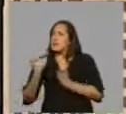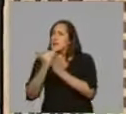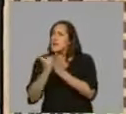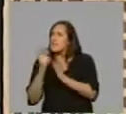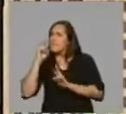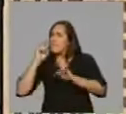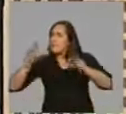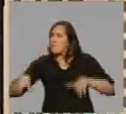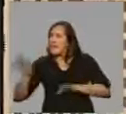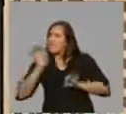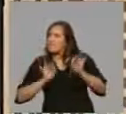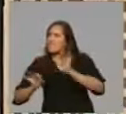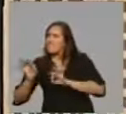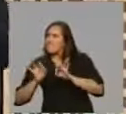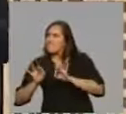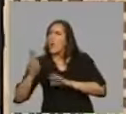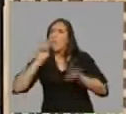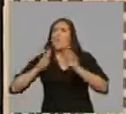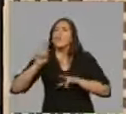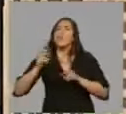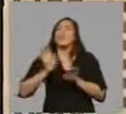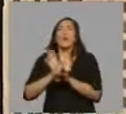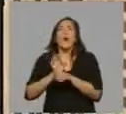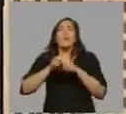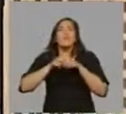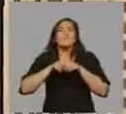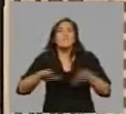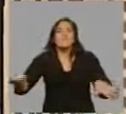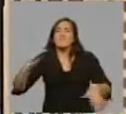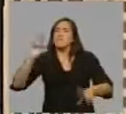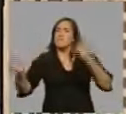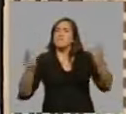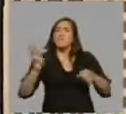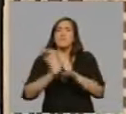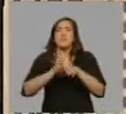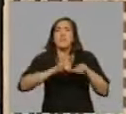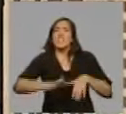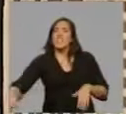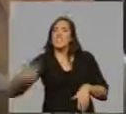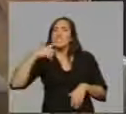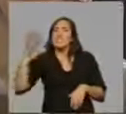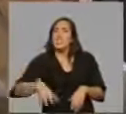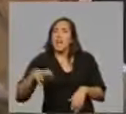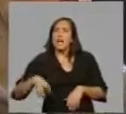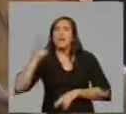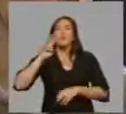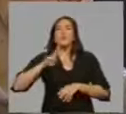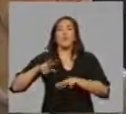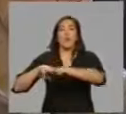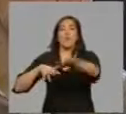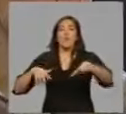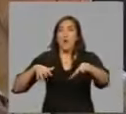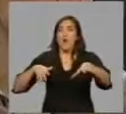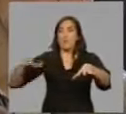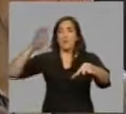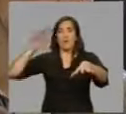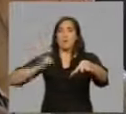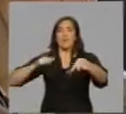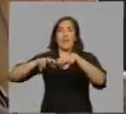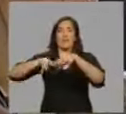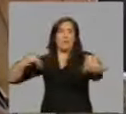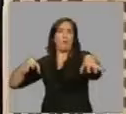de generar un río de sangre, una brecha entre las Fuerzas Armadas y el pueblo, de modo tal que